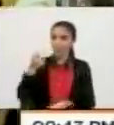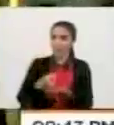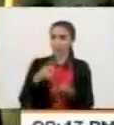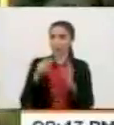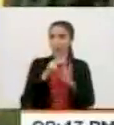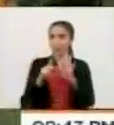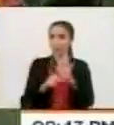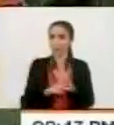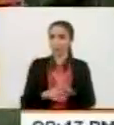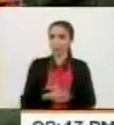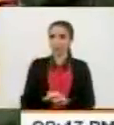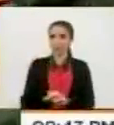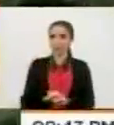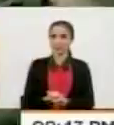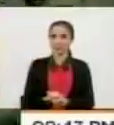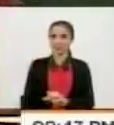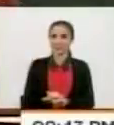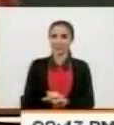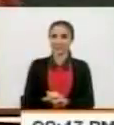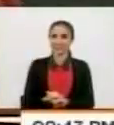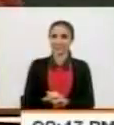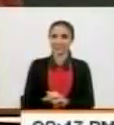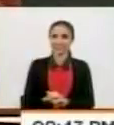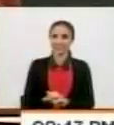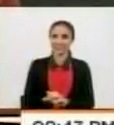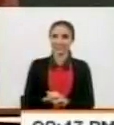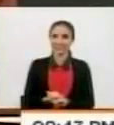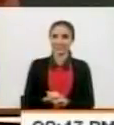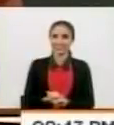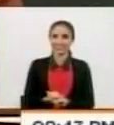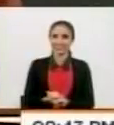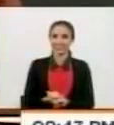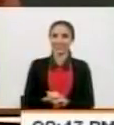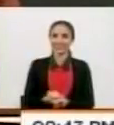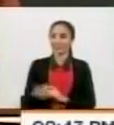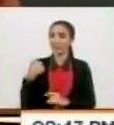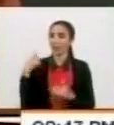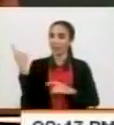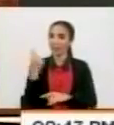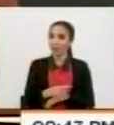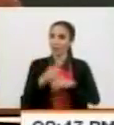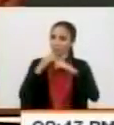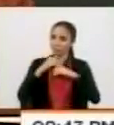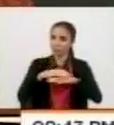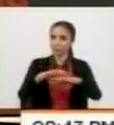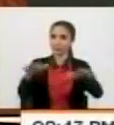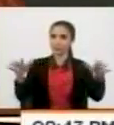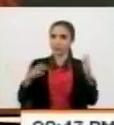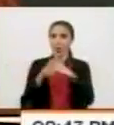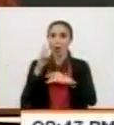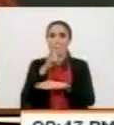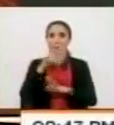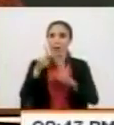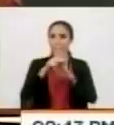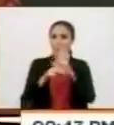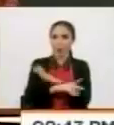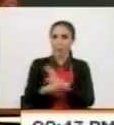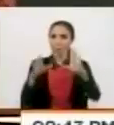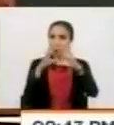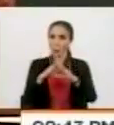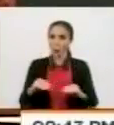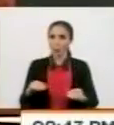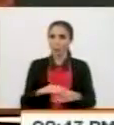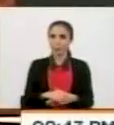va más allá, fue más allá y debe expandirse. Sin lugar a dudas, este programa lo ve un gentío en el